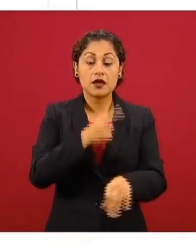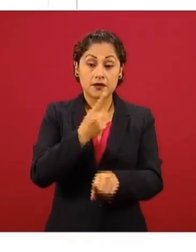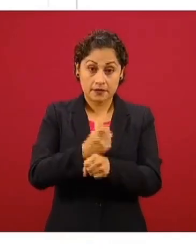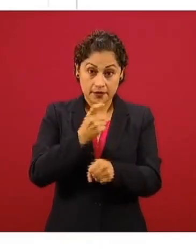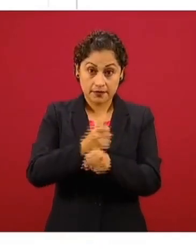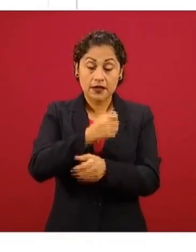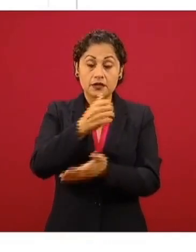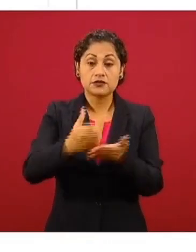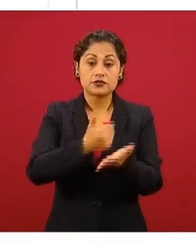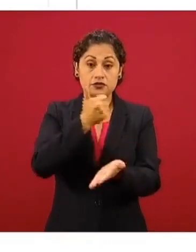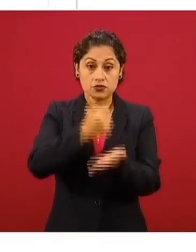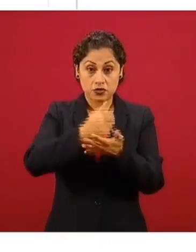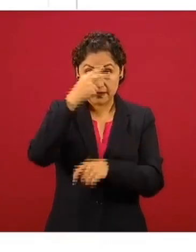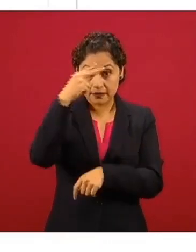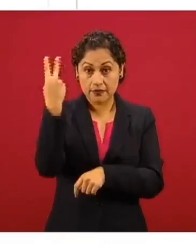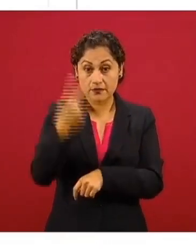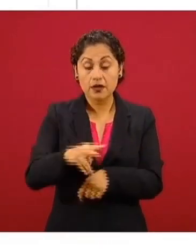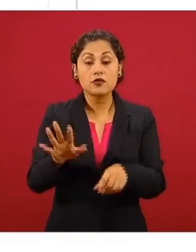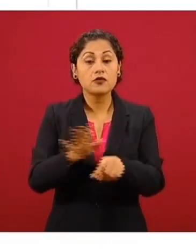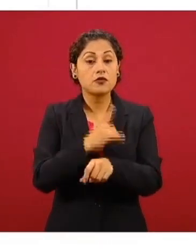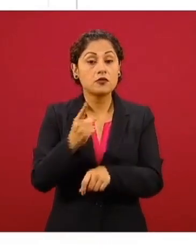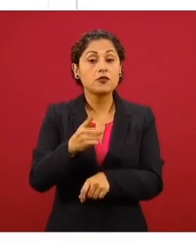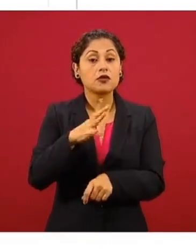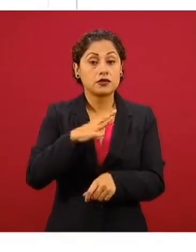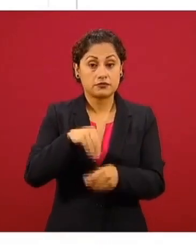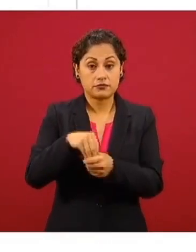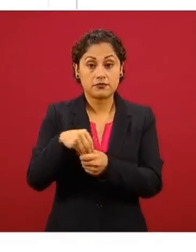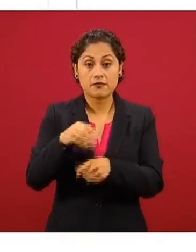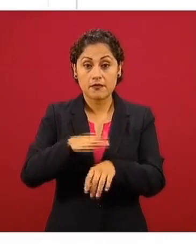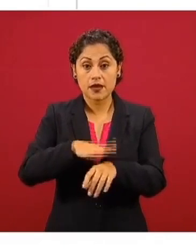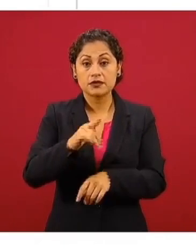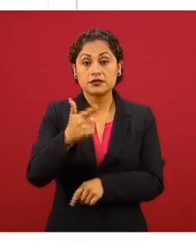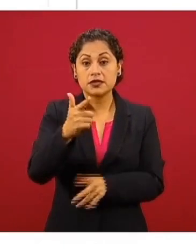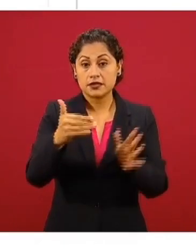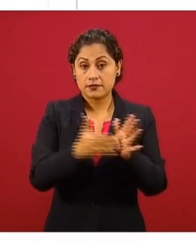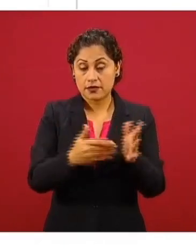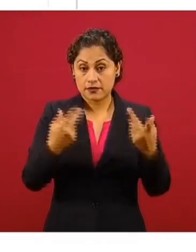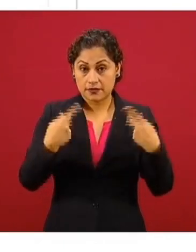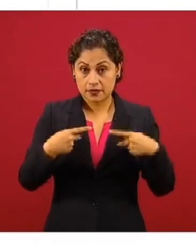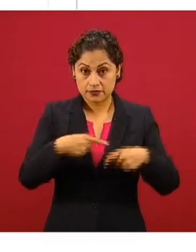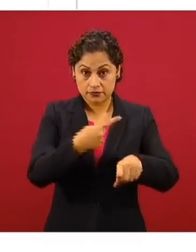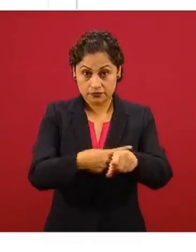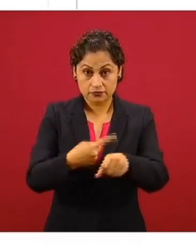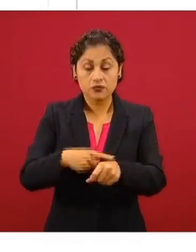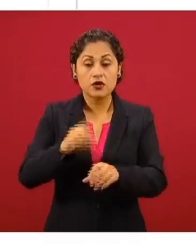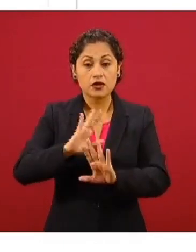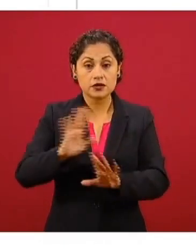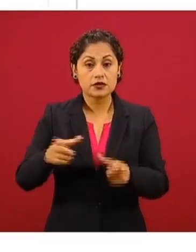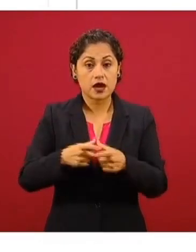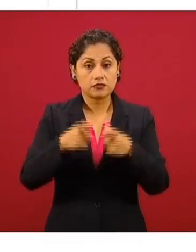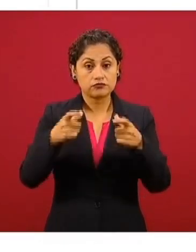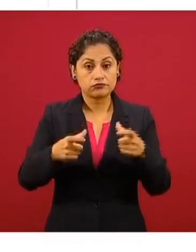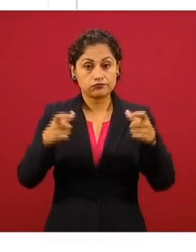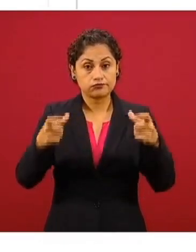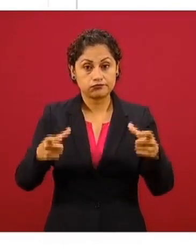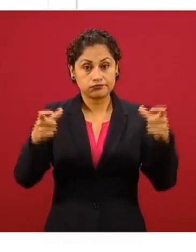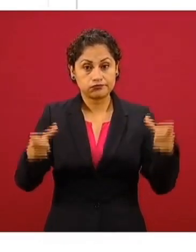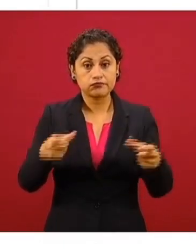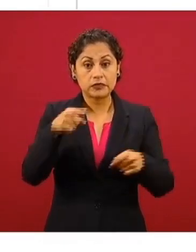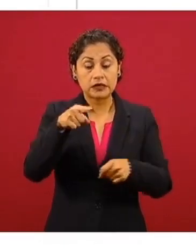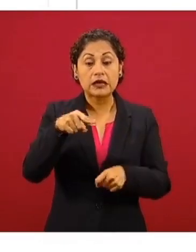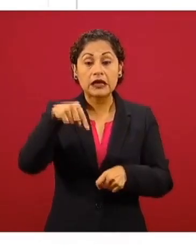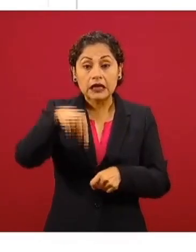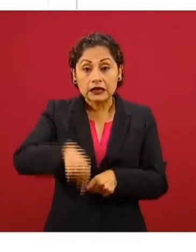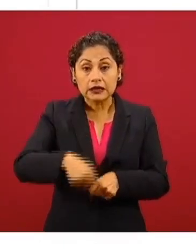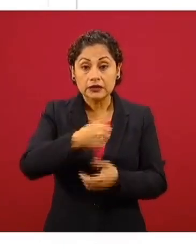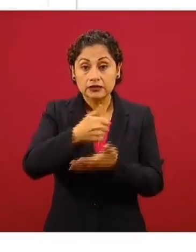estos casi 7.000 casos que se han comentado y también vemos que la velocidad de duplicación es cada 7 días,